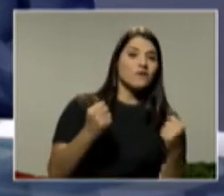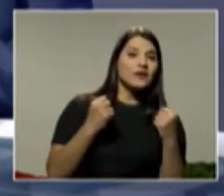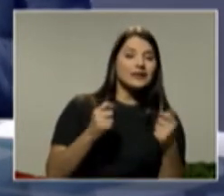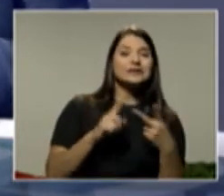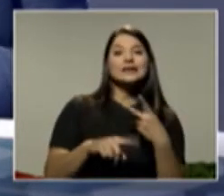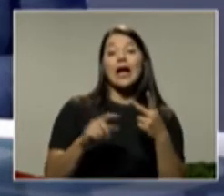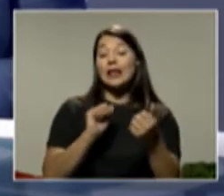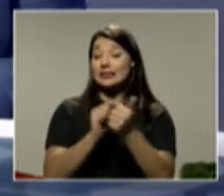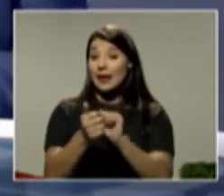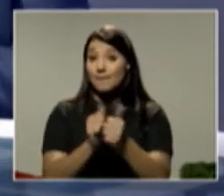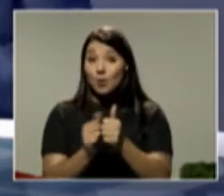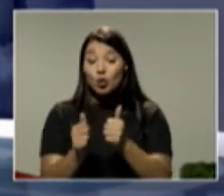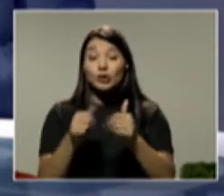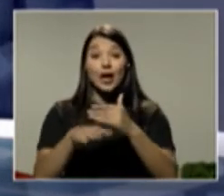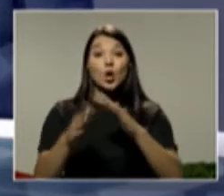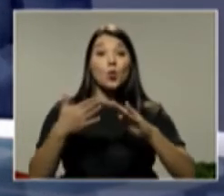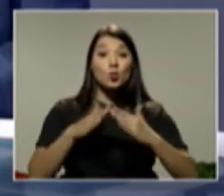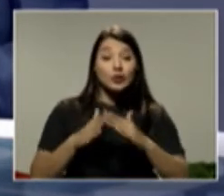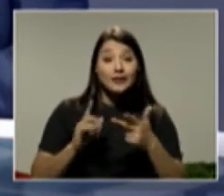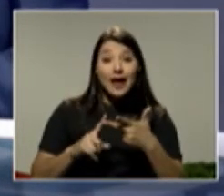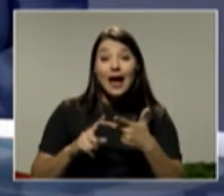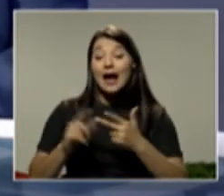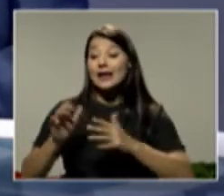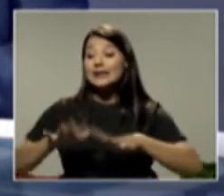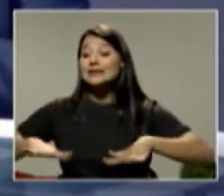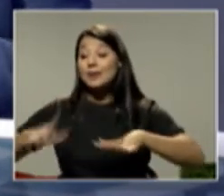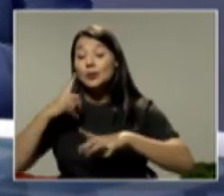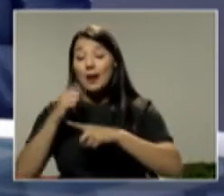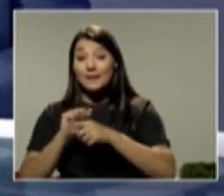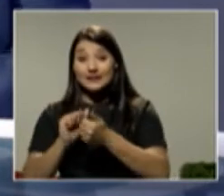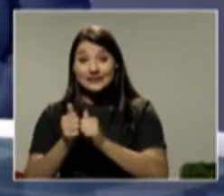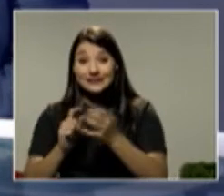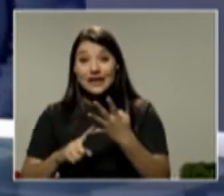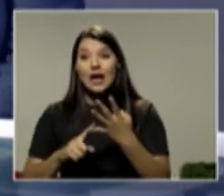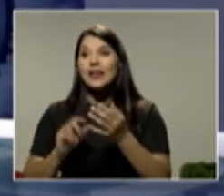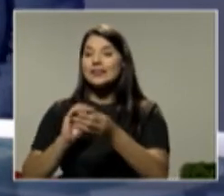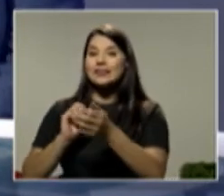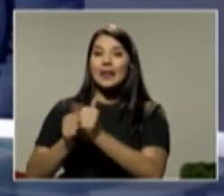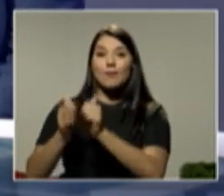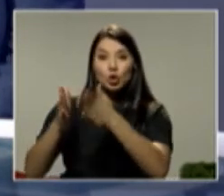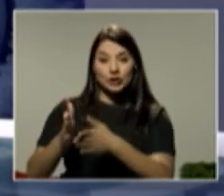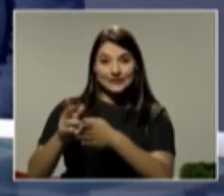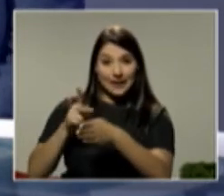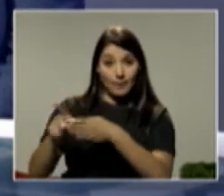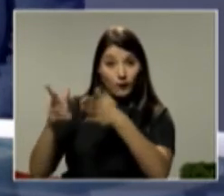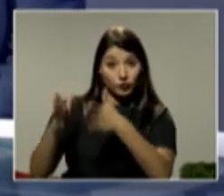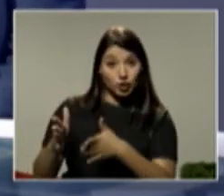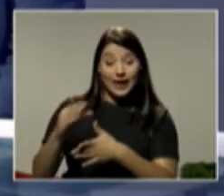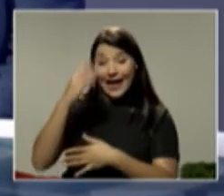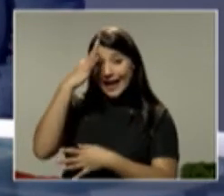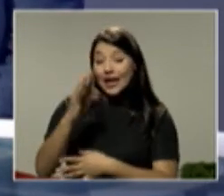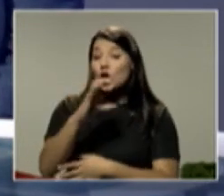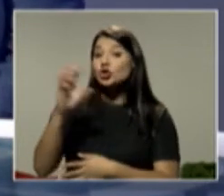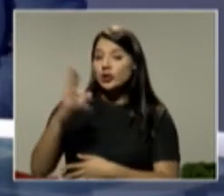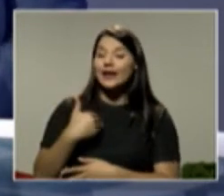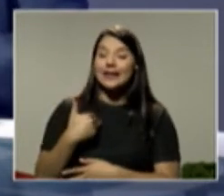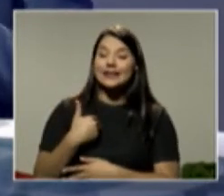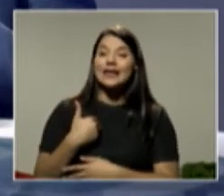el deporte comunal, la infraestructura deportiva, el alto rendimiento. Y yo creo que Costa Rica tiene el